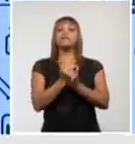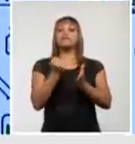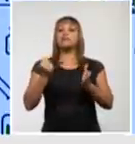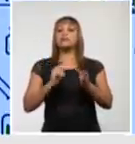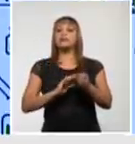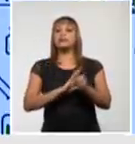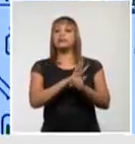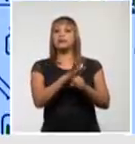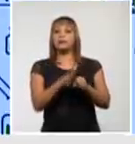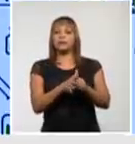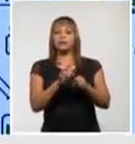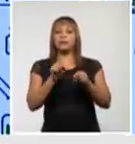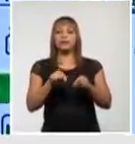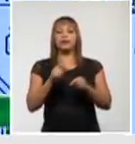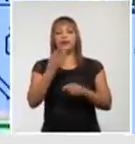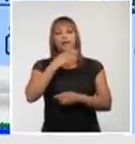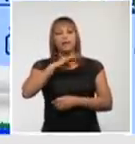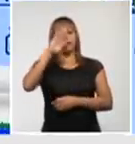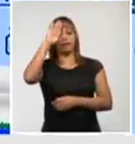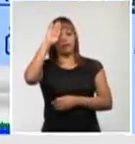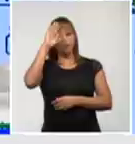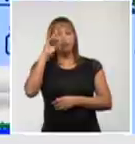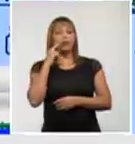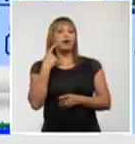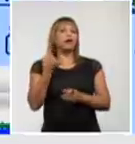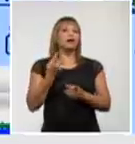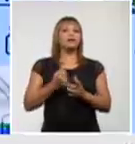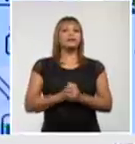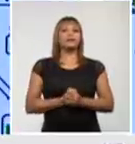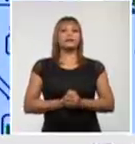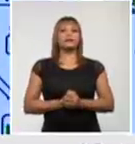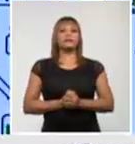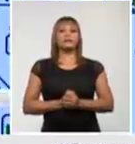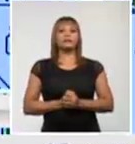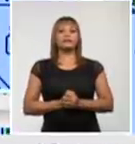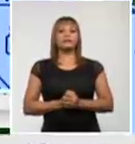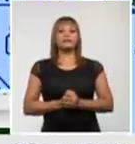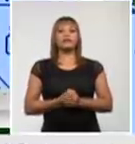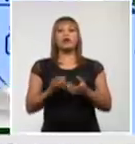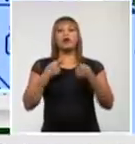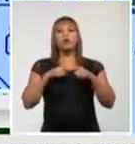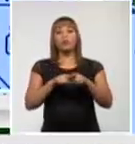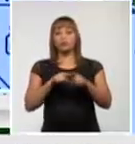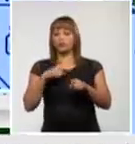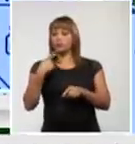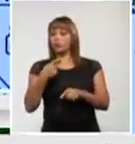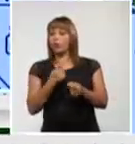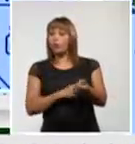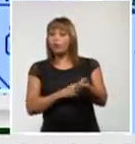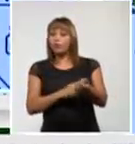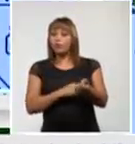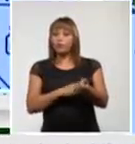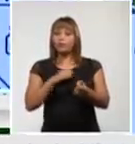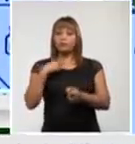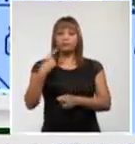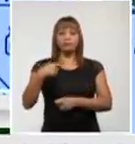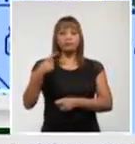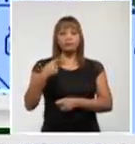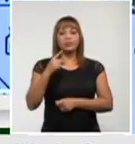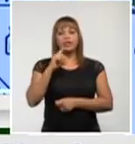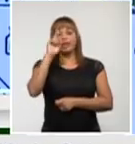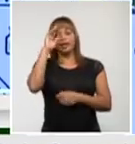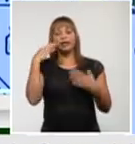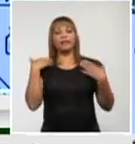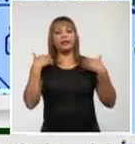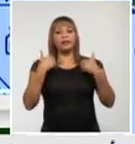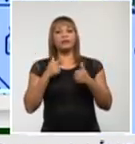situación epidemiológica del país frente a la COVID-19. Nos acompaña, como ya es habitual, el doctor Francisco Durán García, director